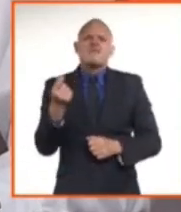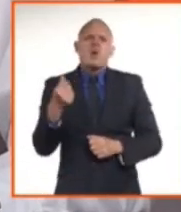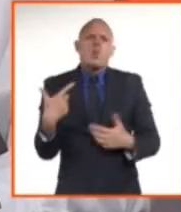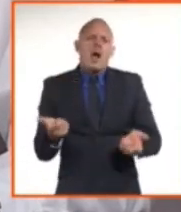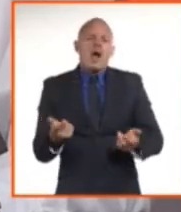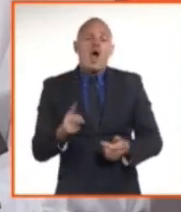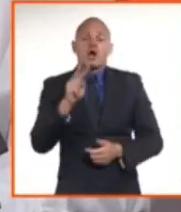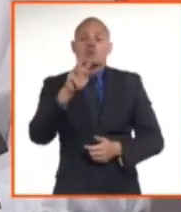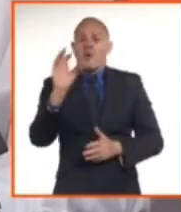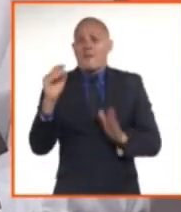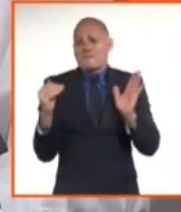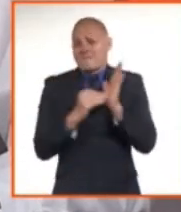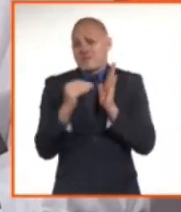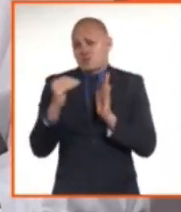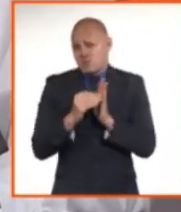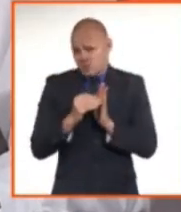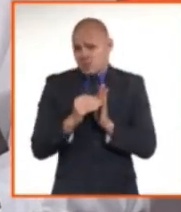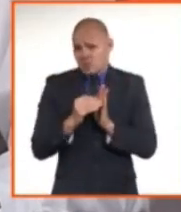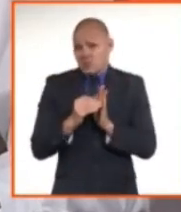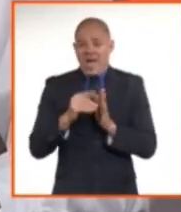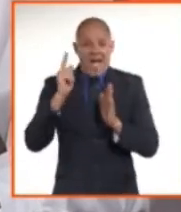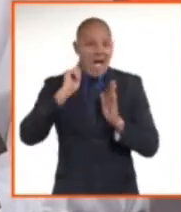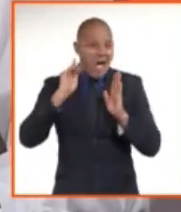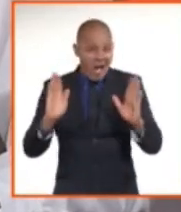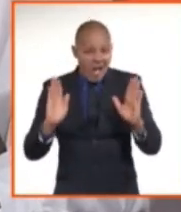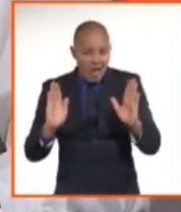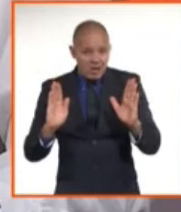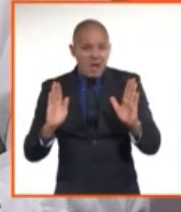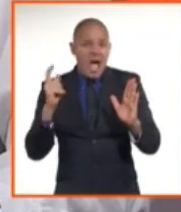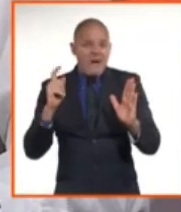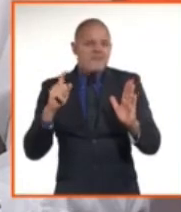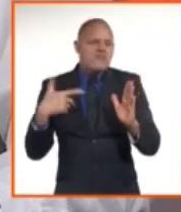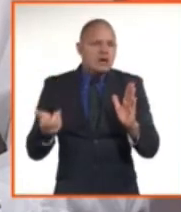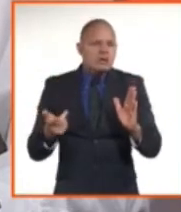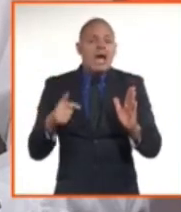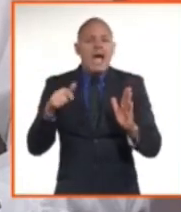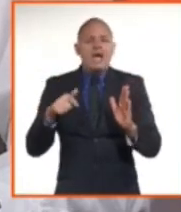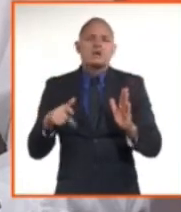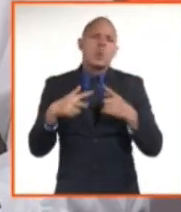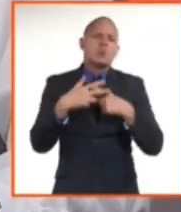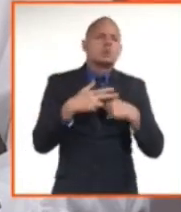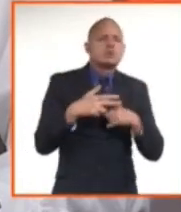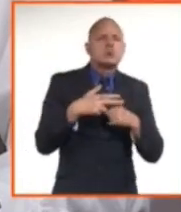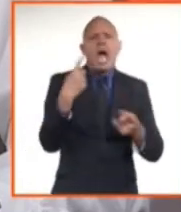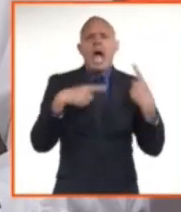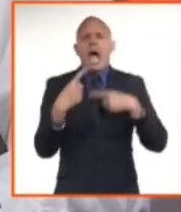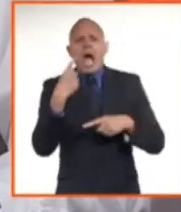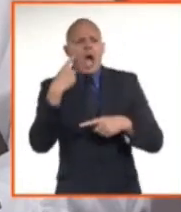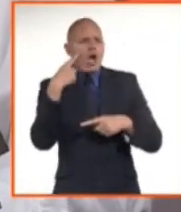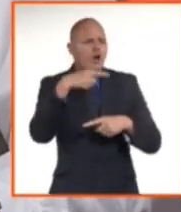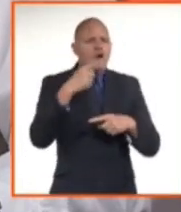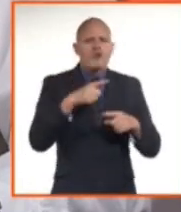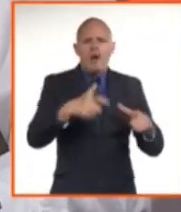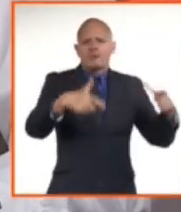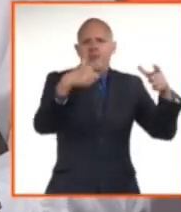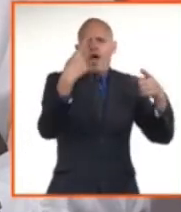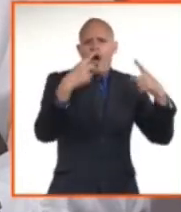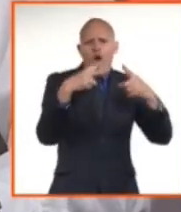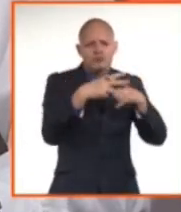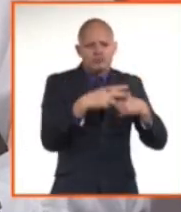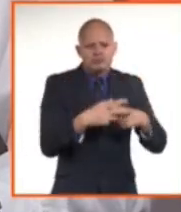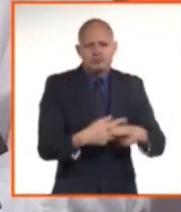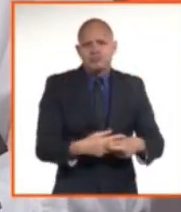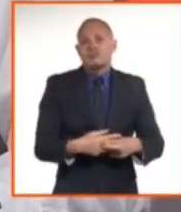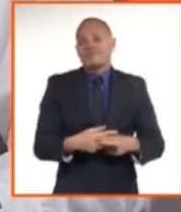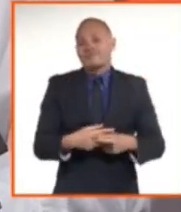millones solamente anuales para sostener la operación y el mantenimiento del sistema eléctrico nacional. Esto es sin